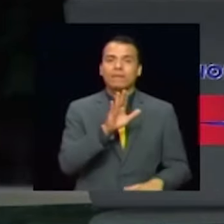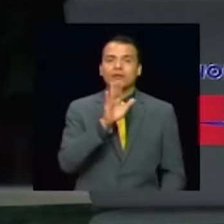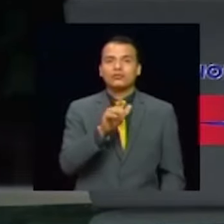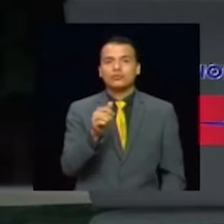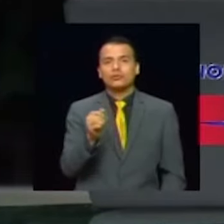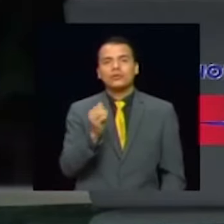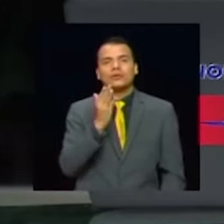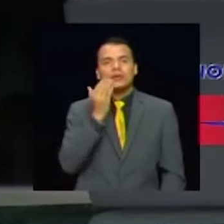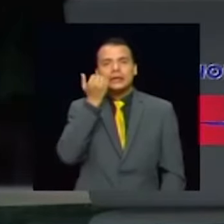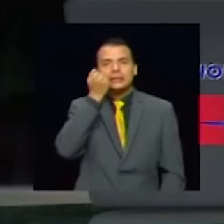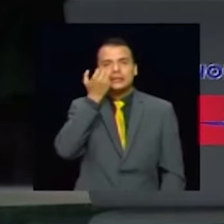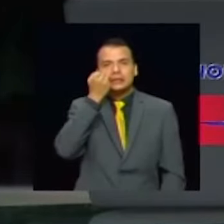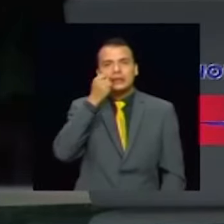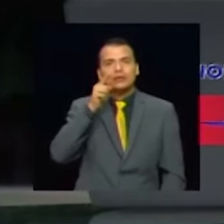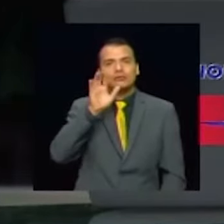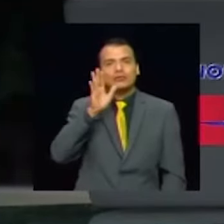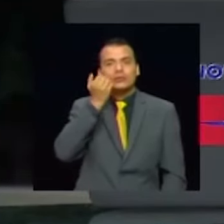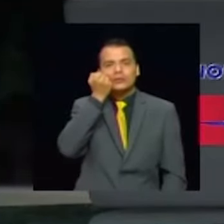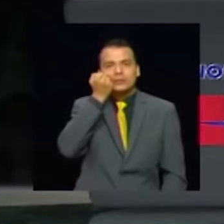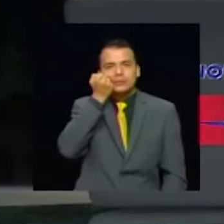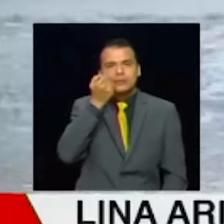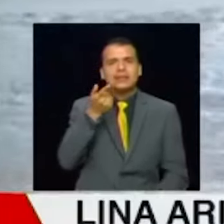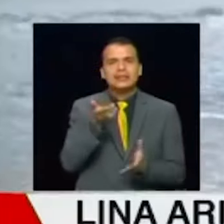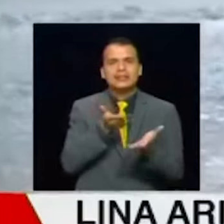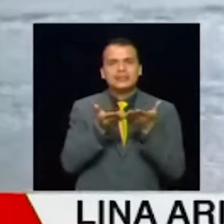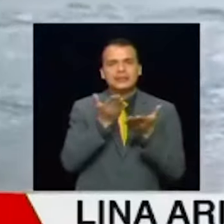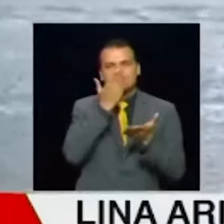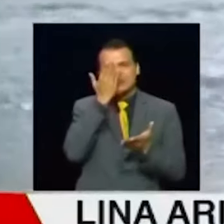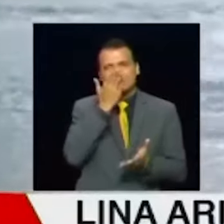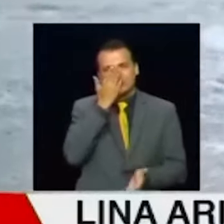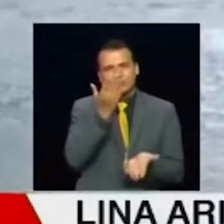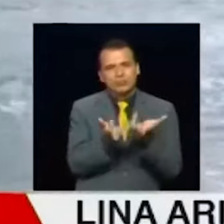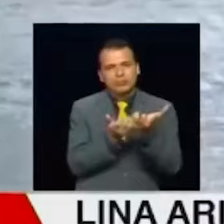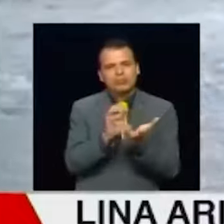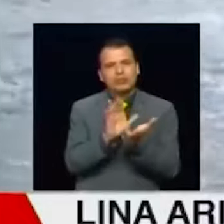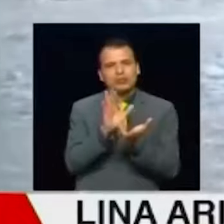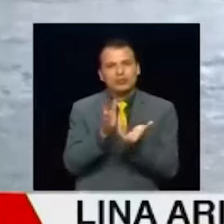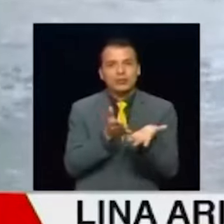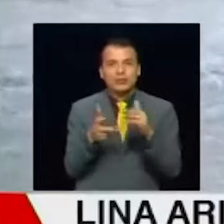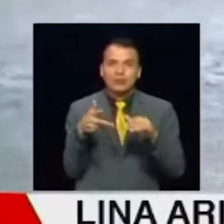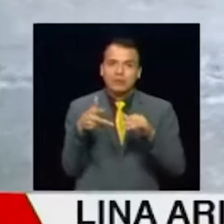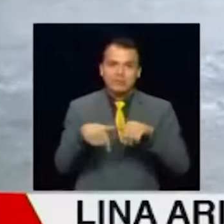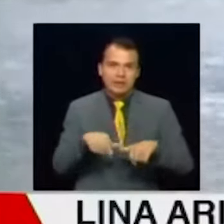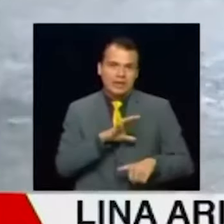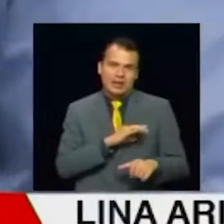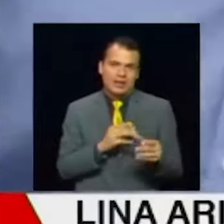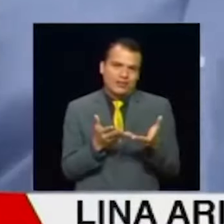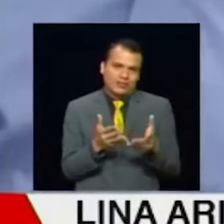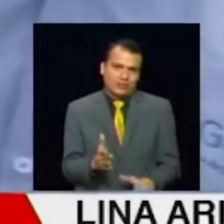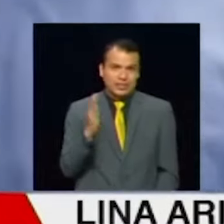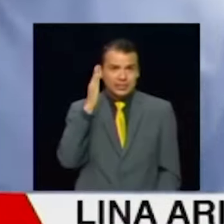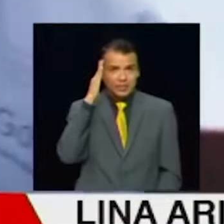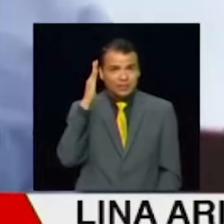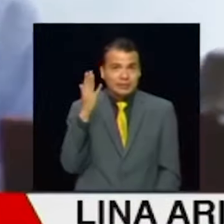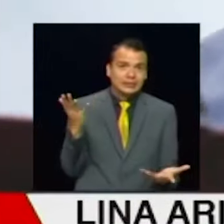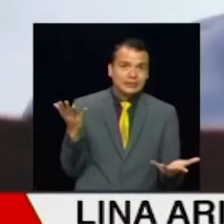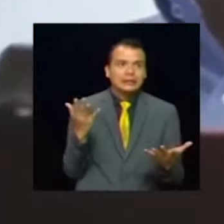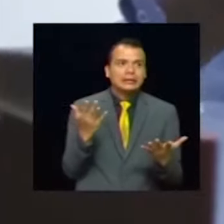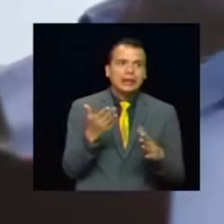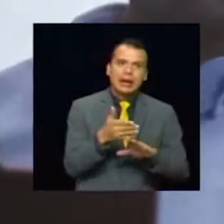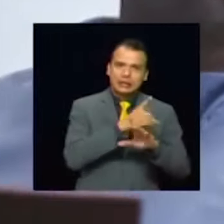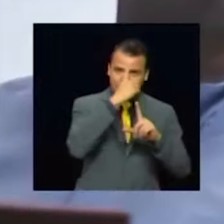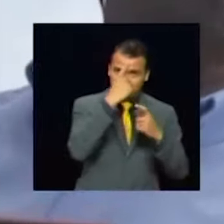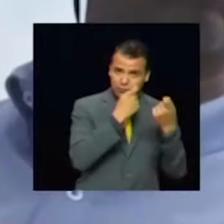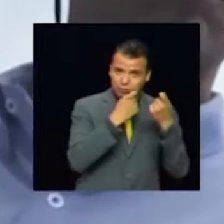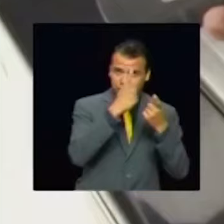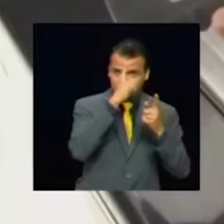de gas por la temporada invernal. Ante la ola invernal que afecta a los departamentos del Valle y el norte del Cauca, se han